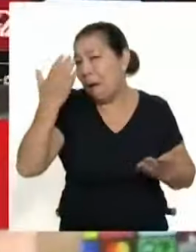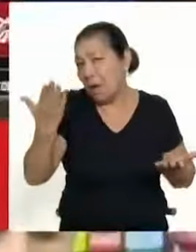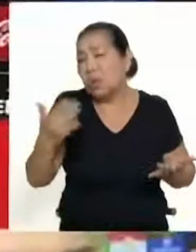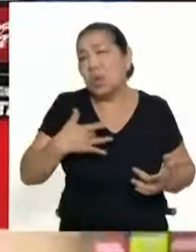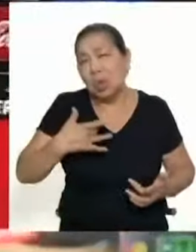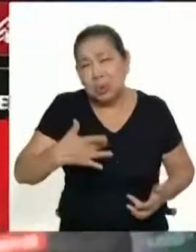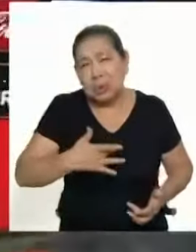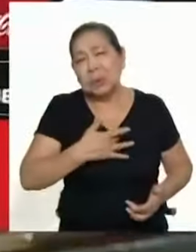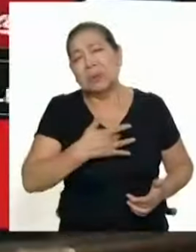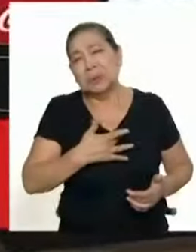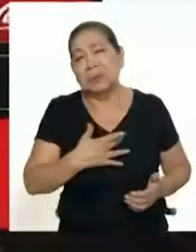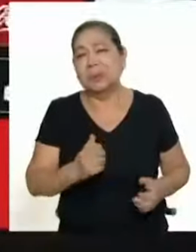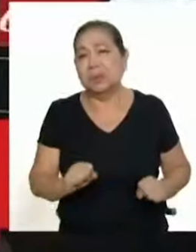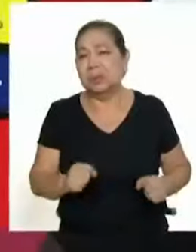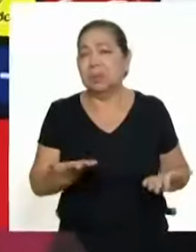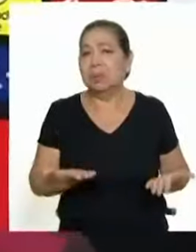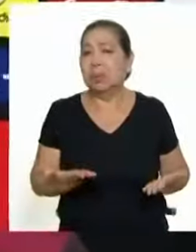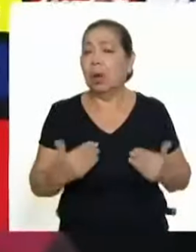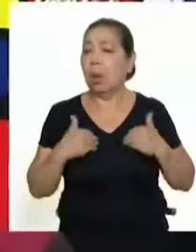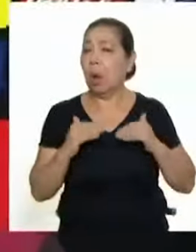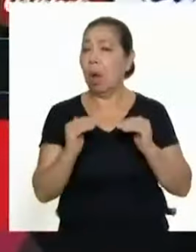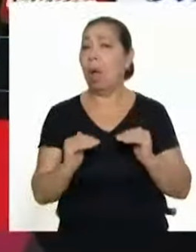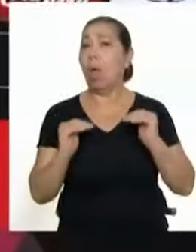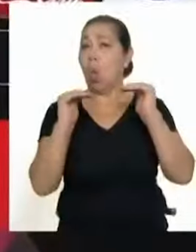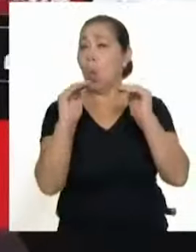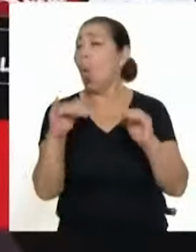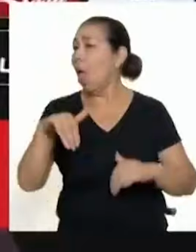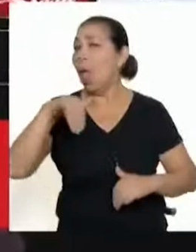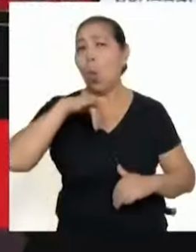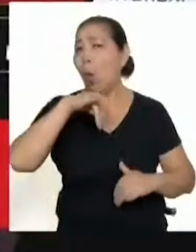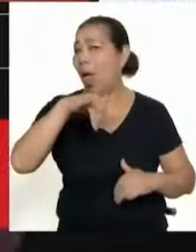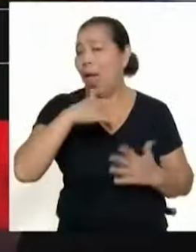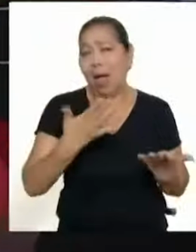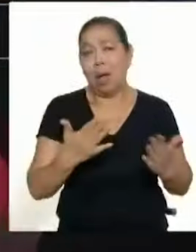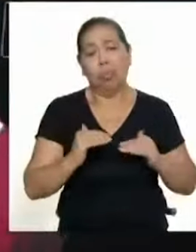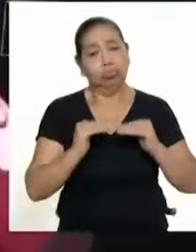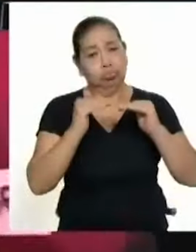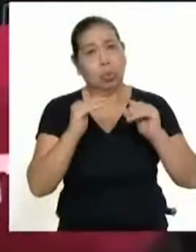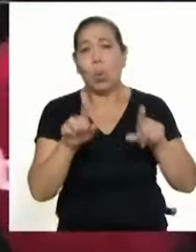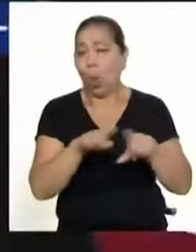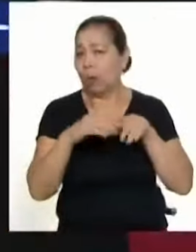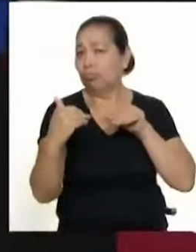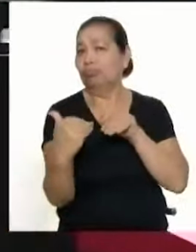siento que estuvimos a la altura y competimos a un alto nivel.